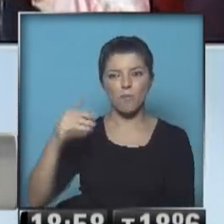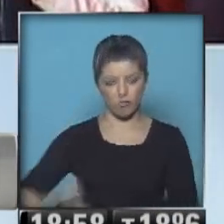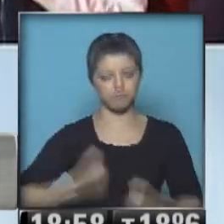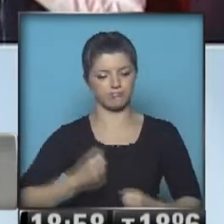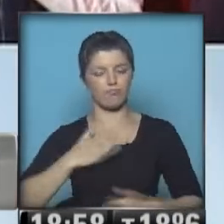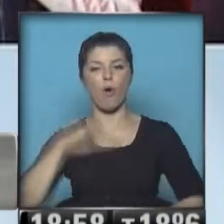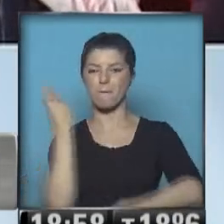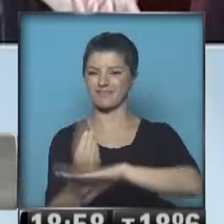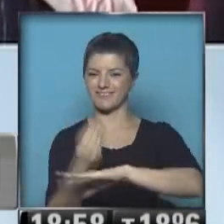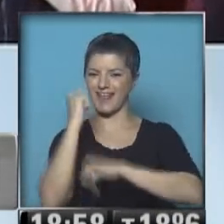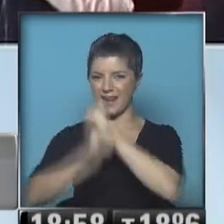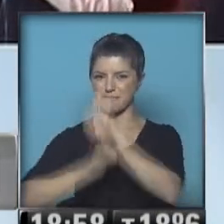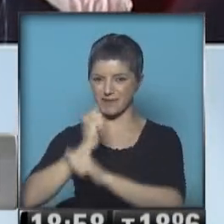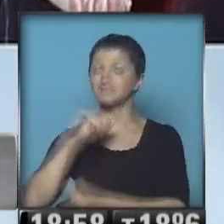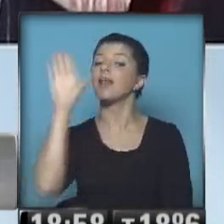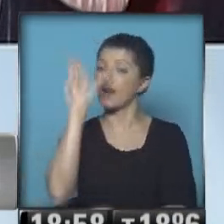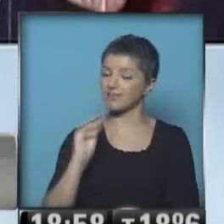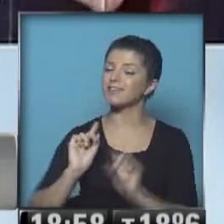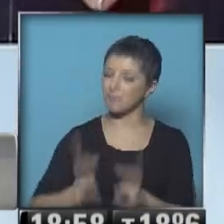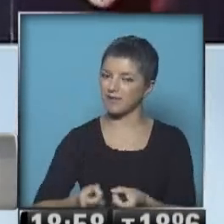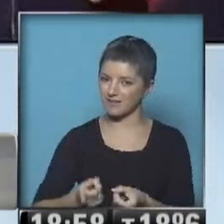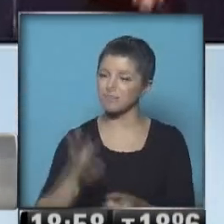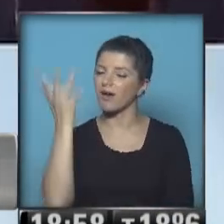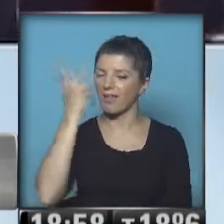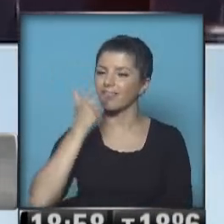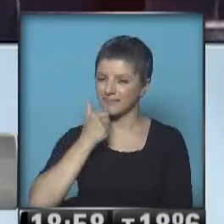empresa y la del país. Me encanta.